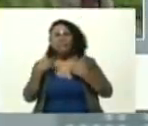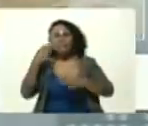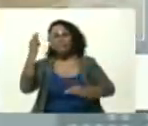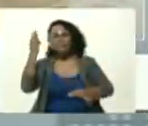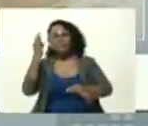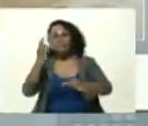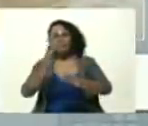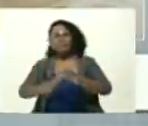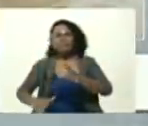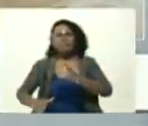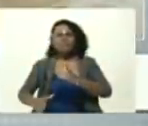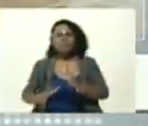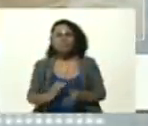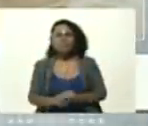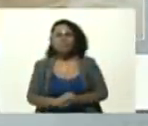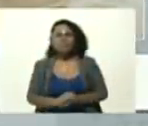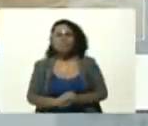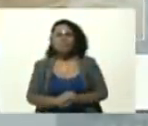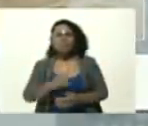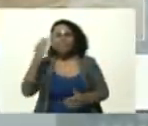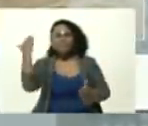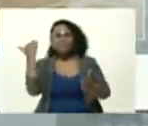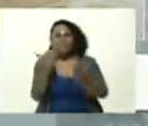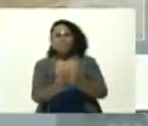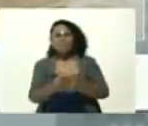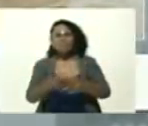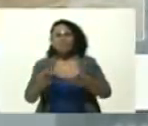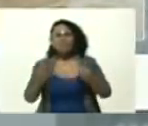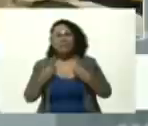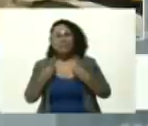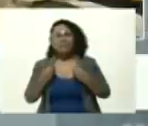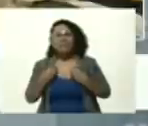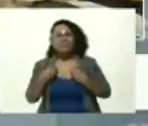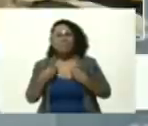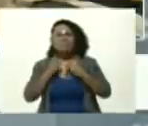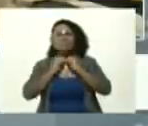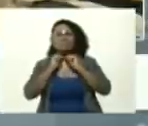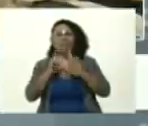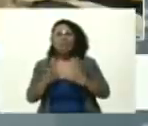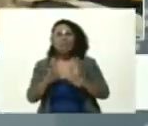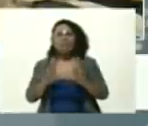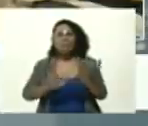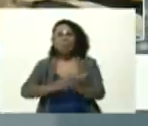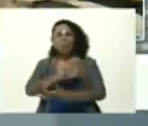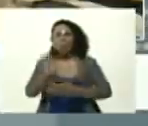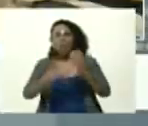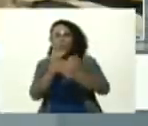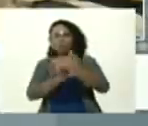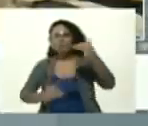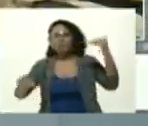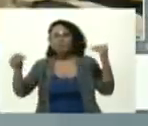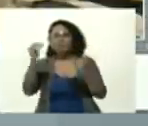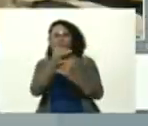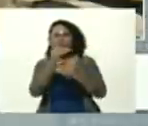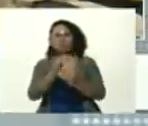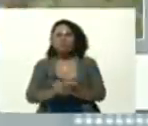lamentando miles de vidas perdidas y un desastre superior.